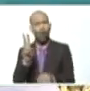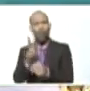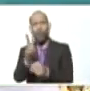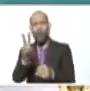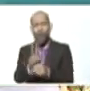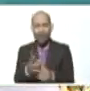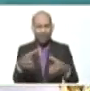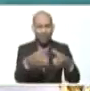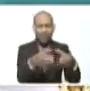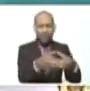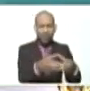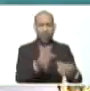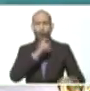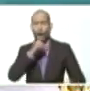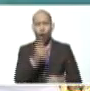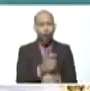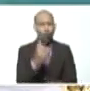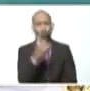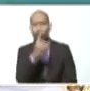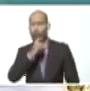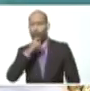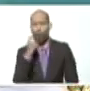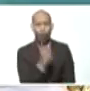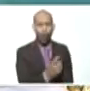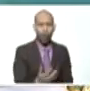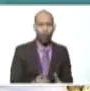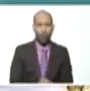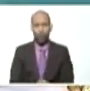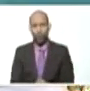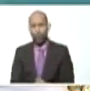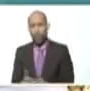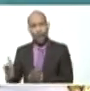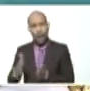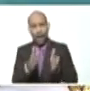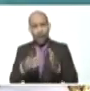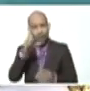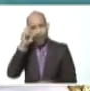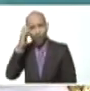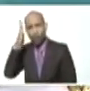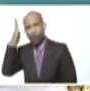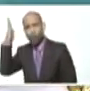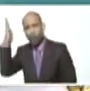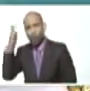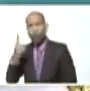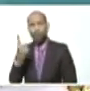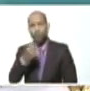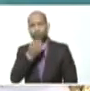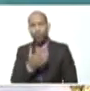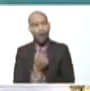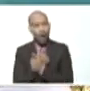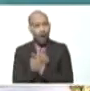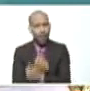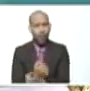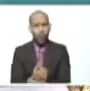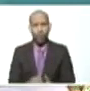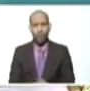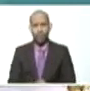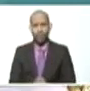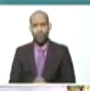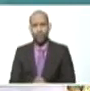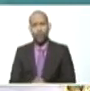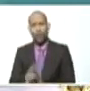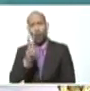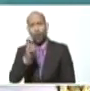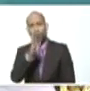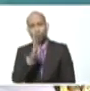violencia, el odio más odio, y que el camino de Dios es el del amor. Que el nuevo